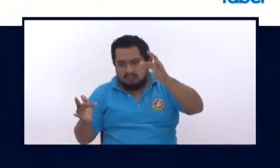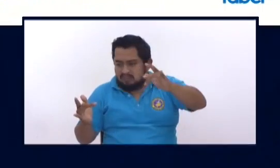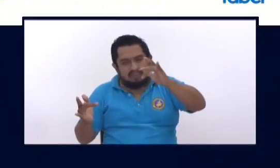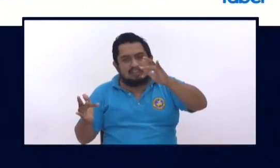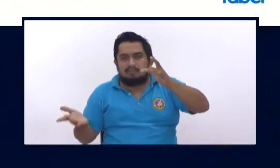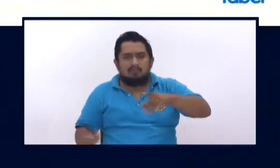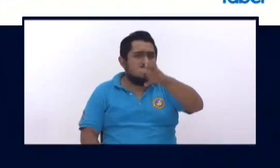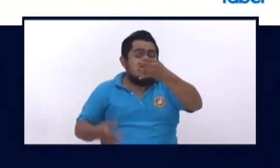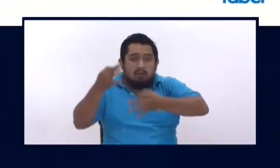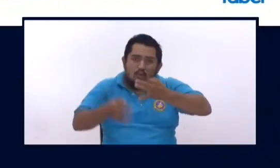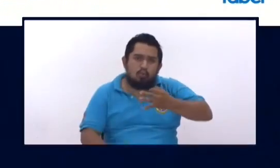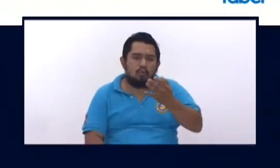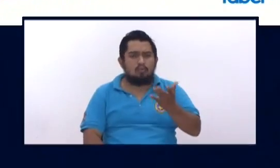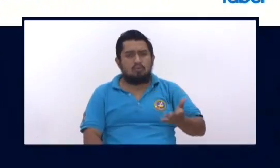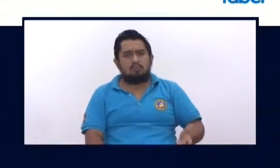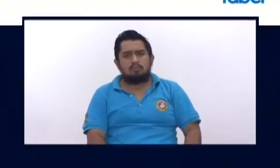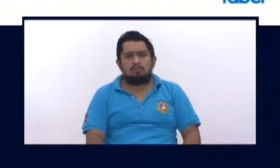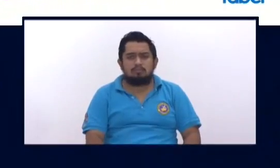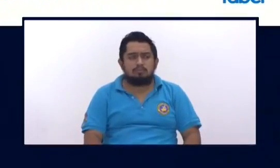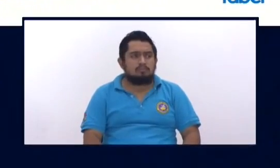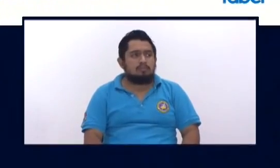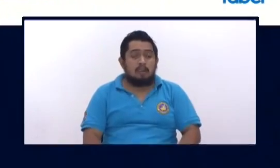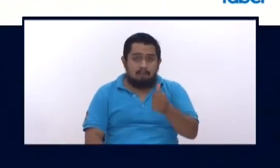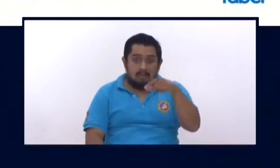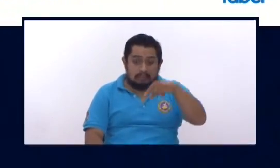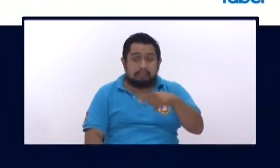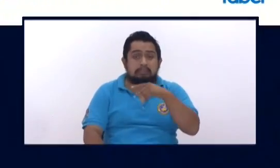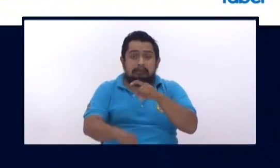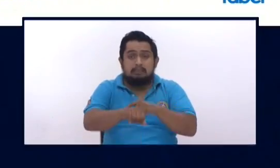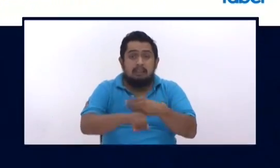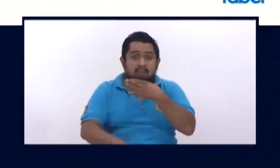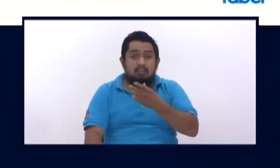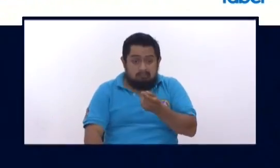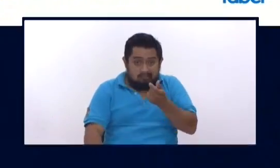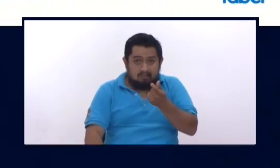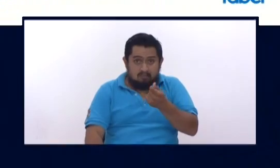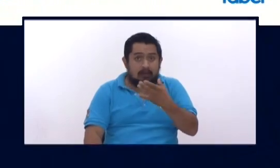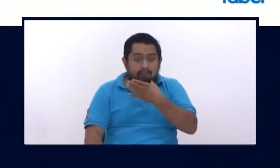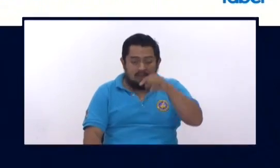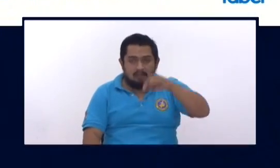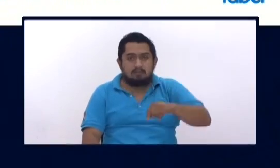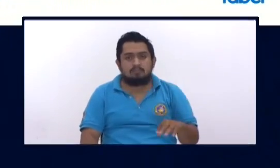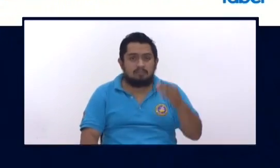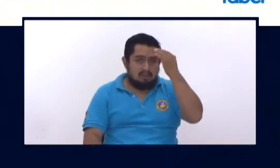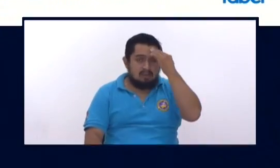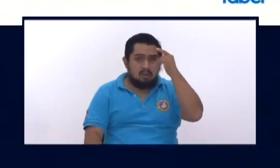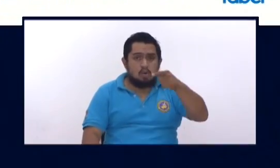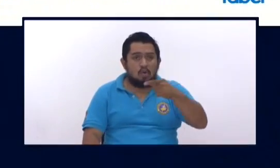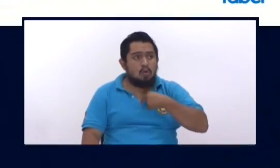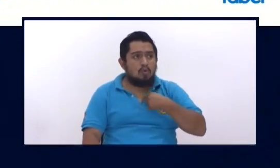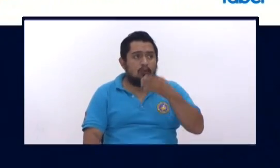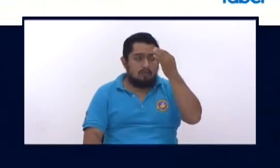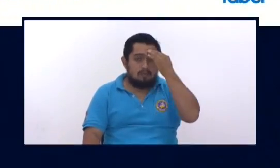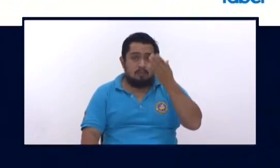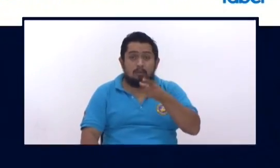justo miren estamos en épocas difíciles de plata para todos alguien dice amén si usted no aprendió a vivir a la mitad ya se